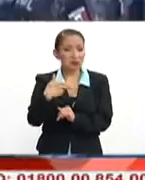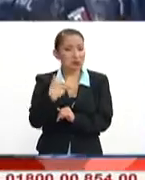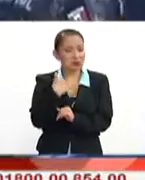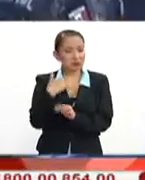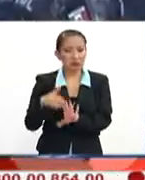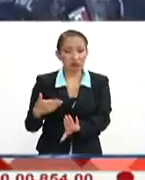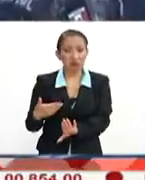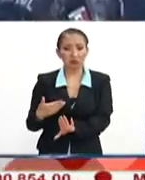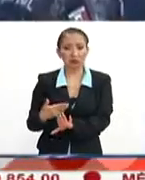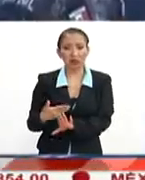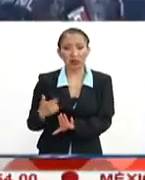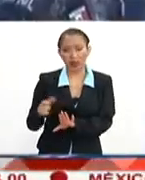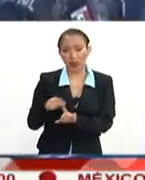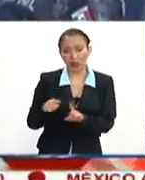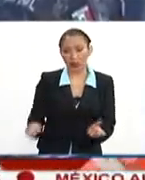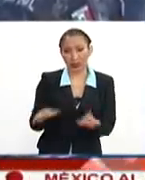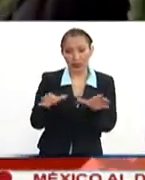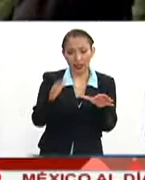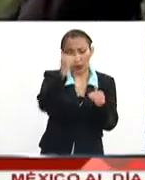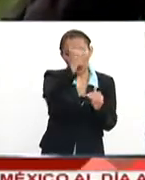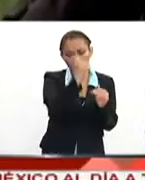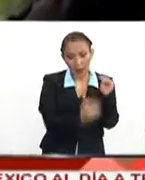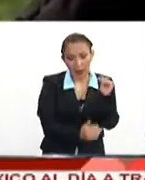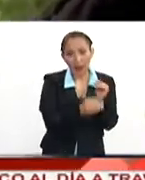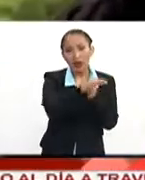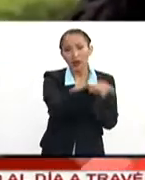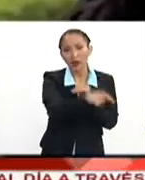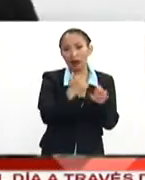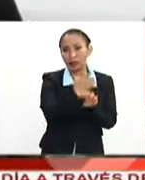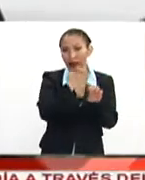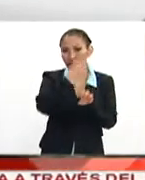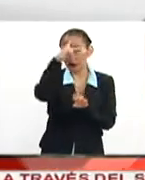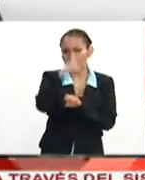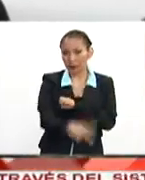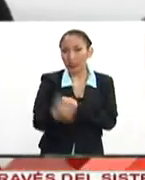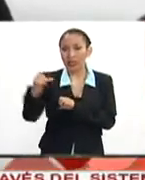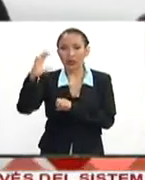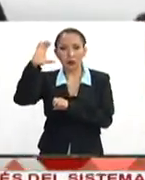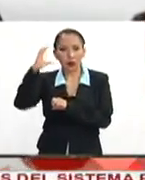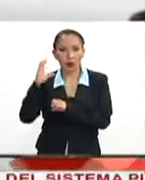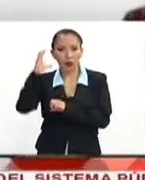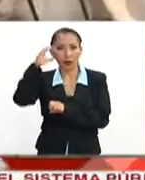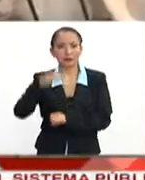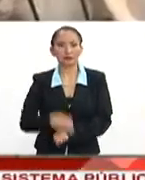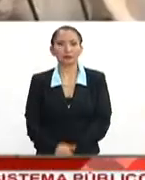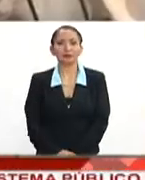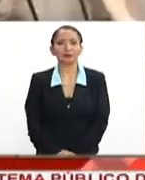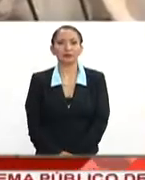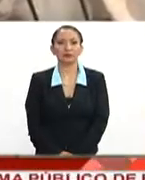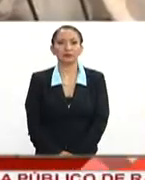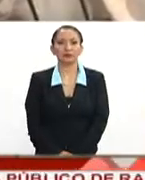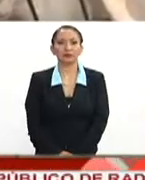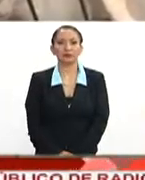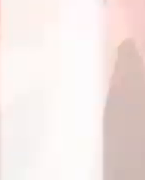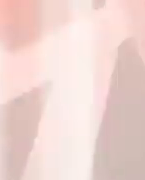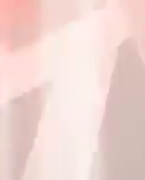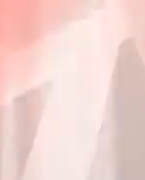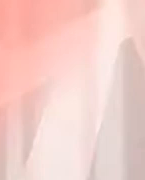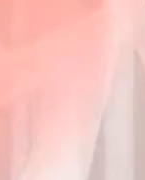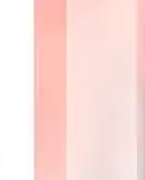En contraparte, también se disminuyó en el Estado de México y Coahuila.